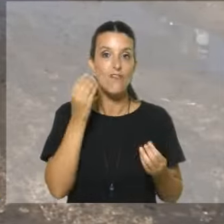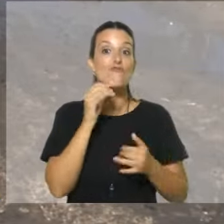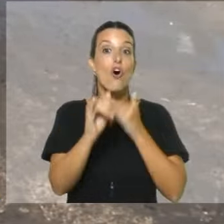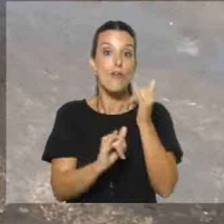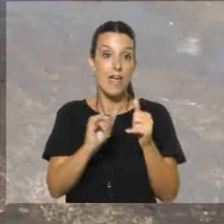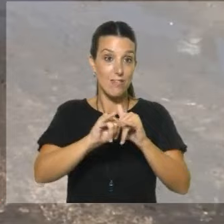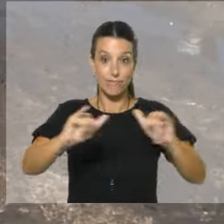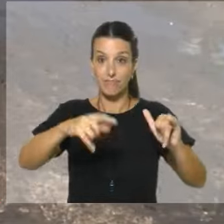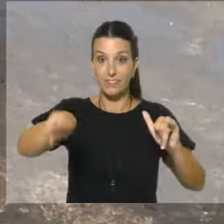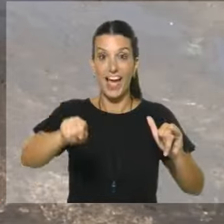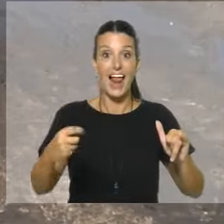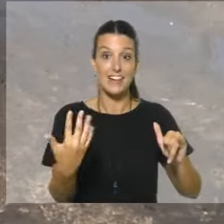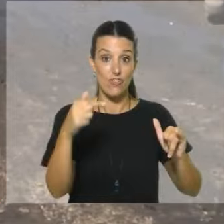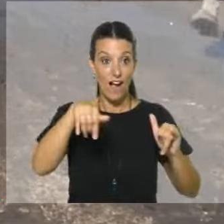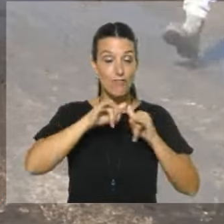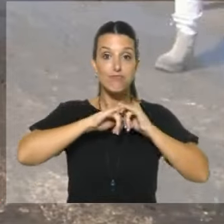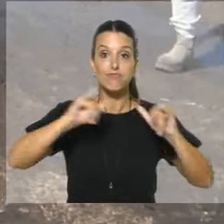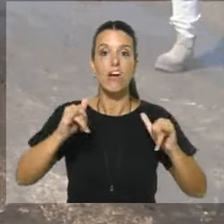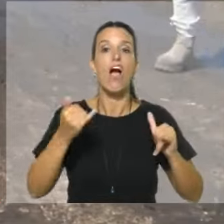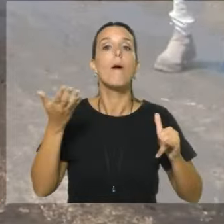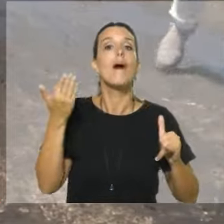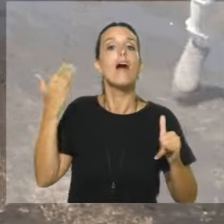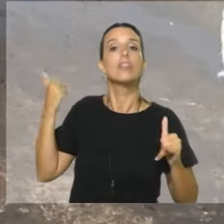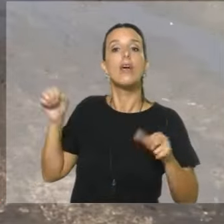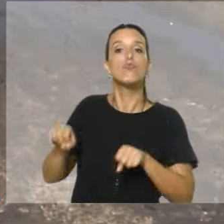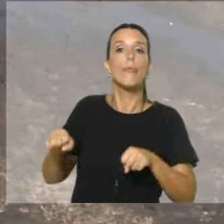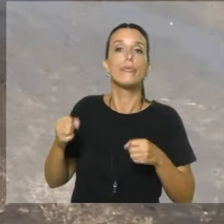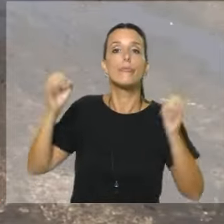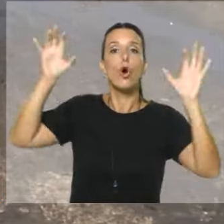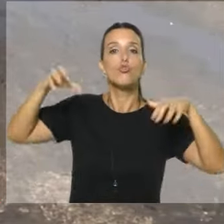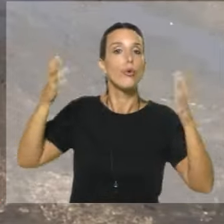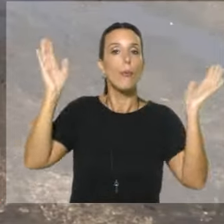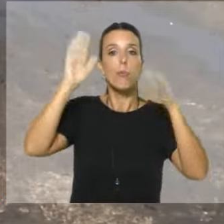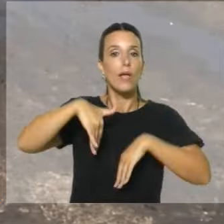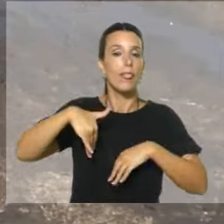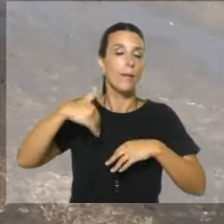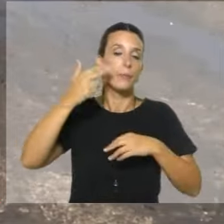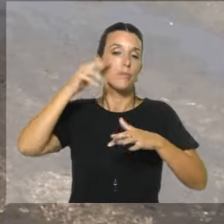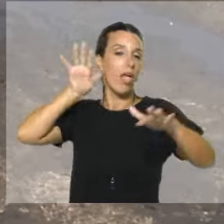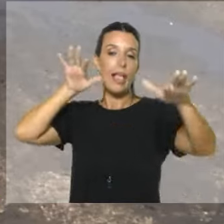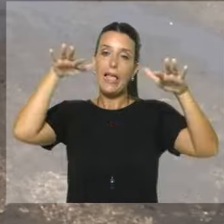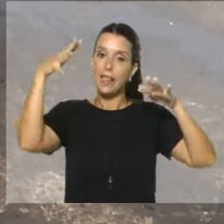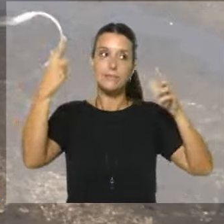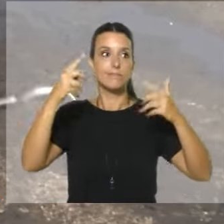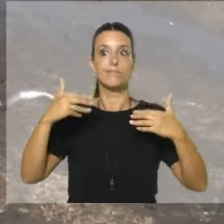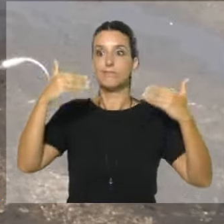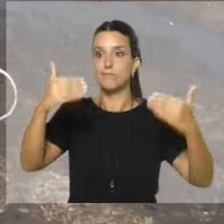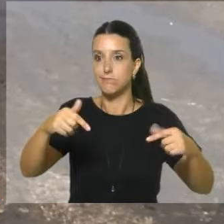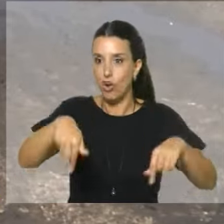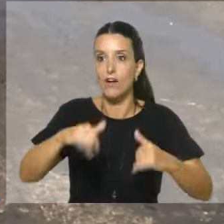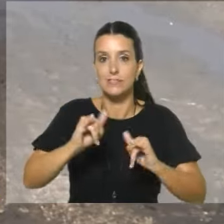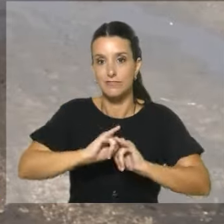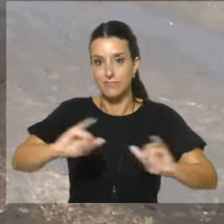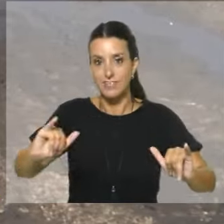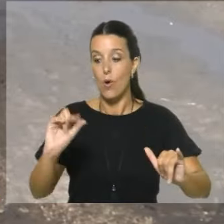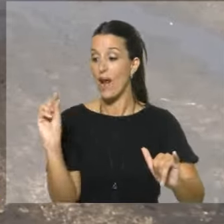través de Canal 5 Noticias, se debió posponer desde la semana pasada hasta esta por las inclemencias climáticas.